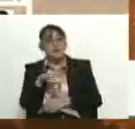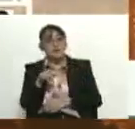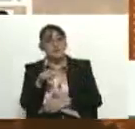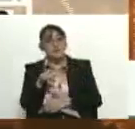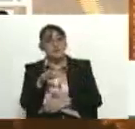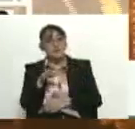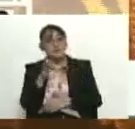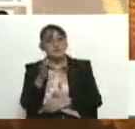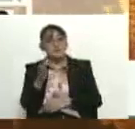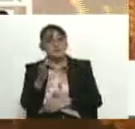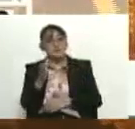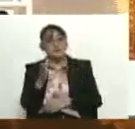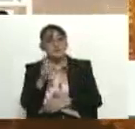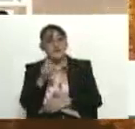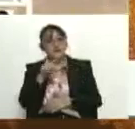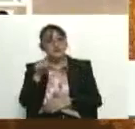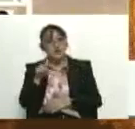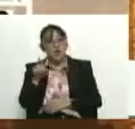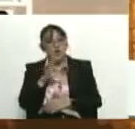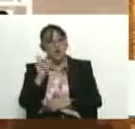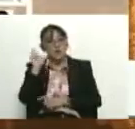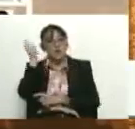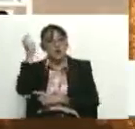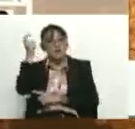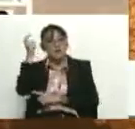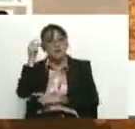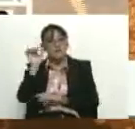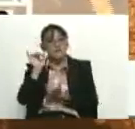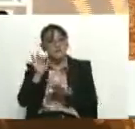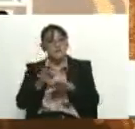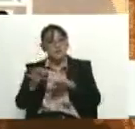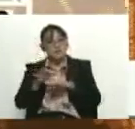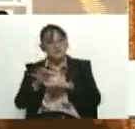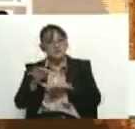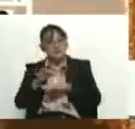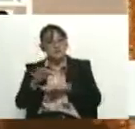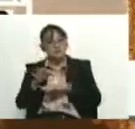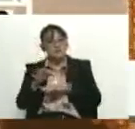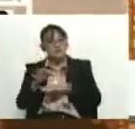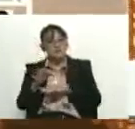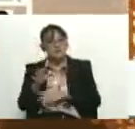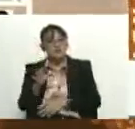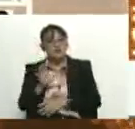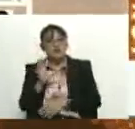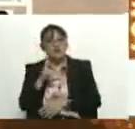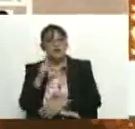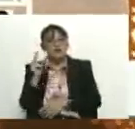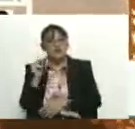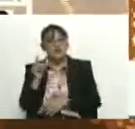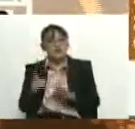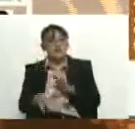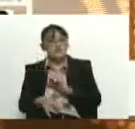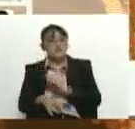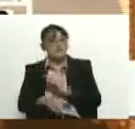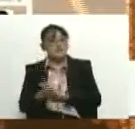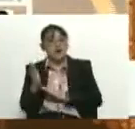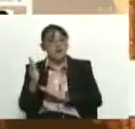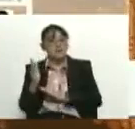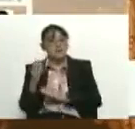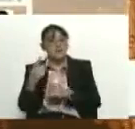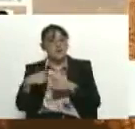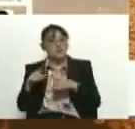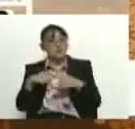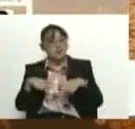la zona sur del Estado guárico específicamente en este municipio que no vamos a salir de allí hasta ver